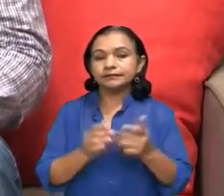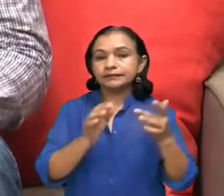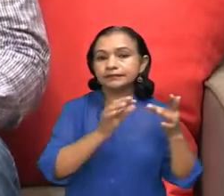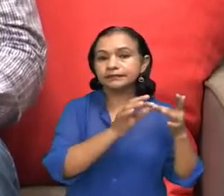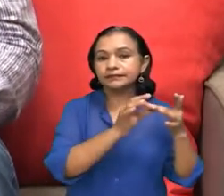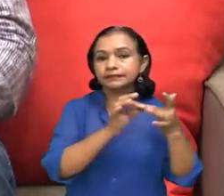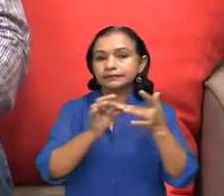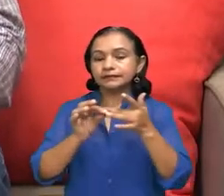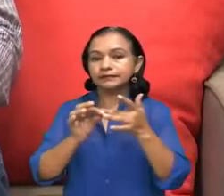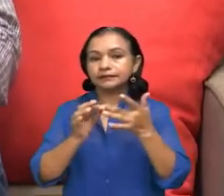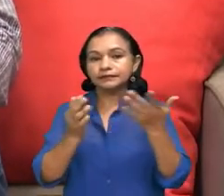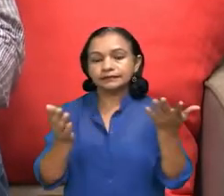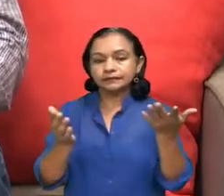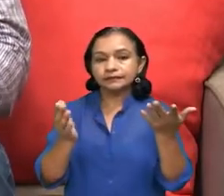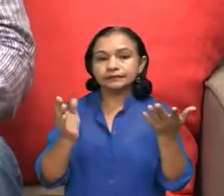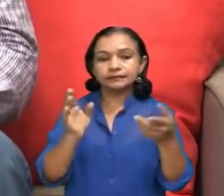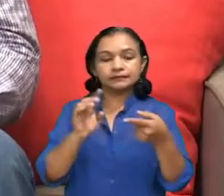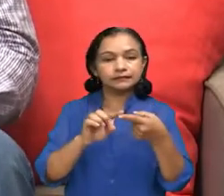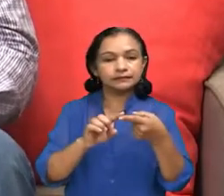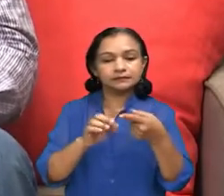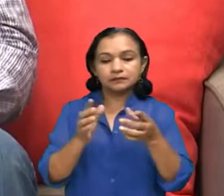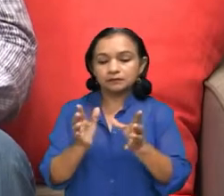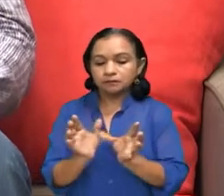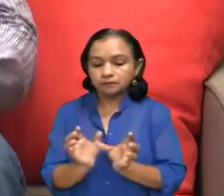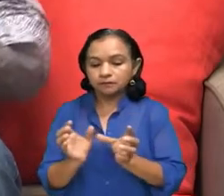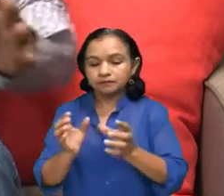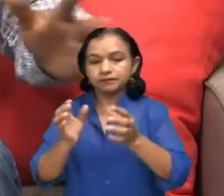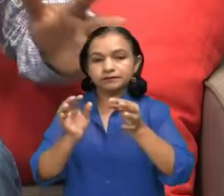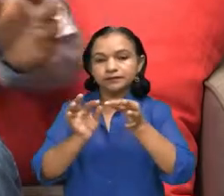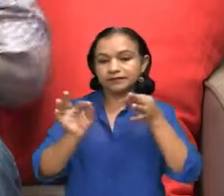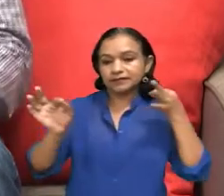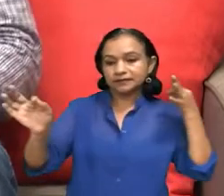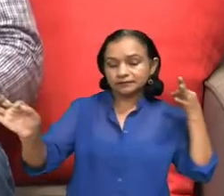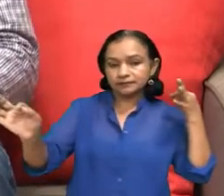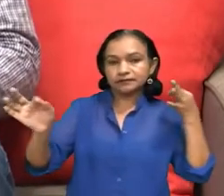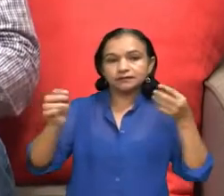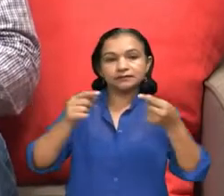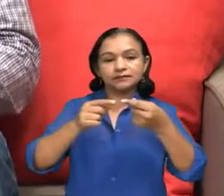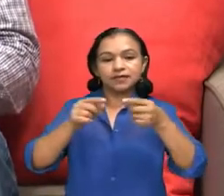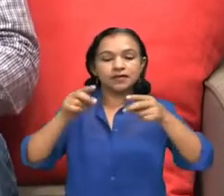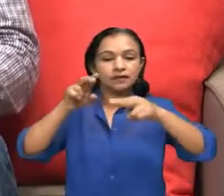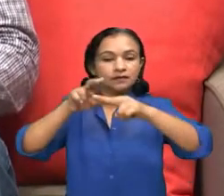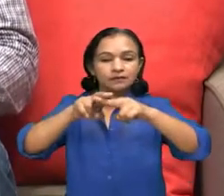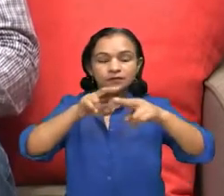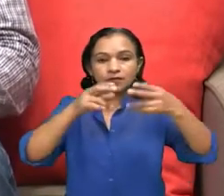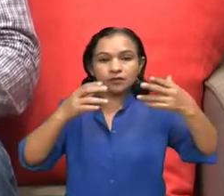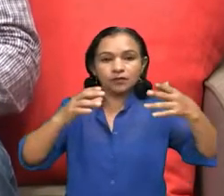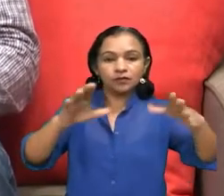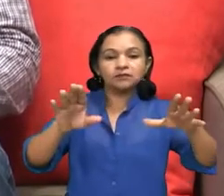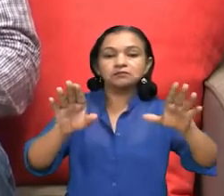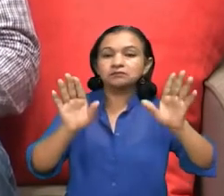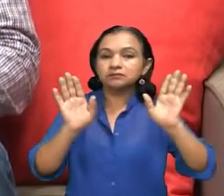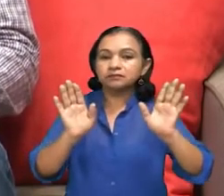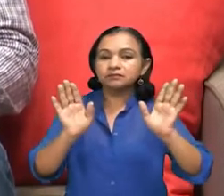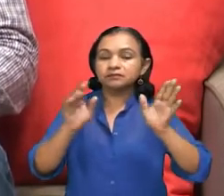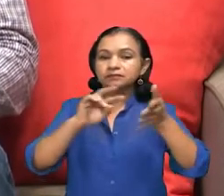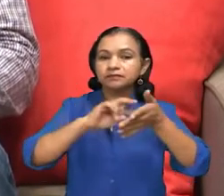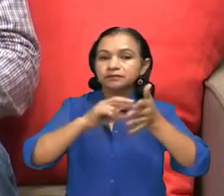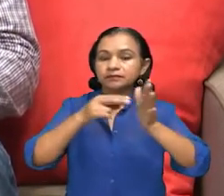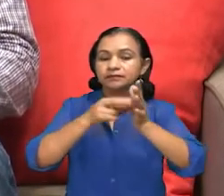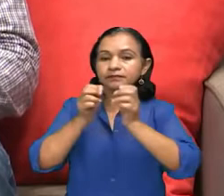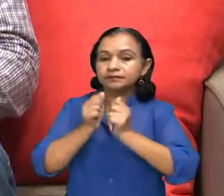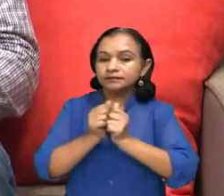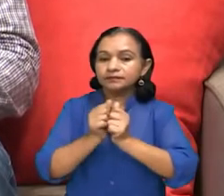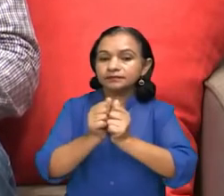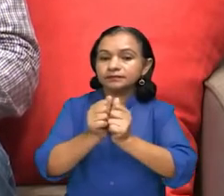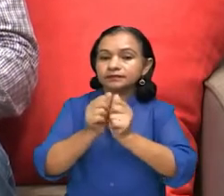especialidad, ¿no? Ya sea de barro, textil o también de muebles. Conocer también lo que significa el acompañamiento a